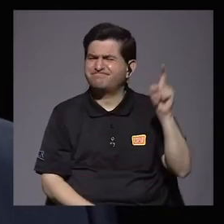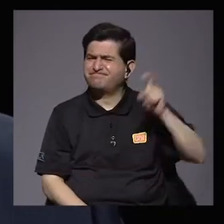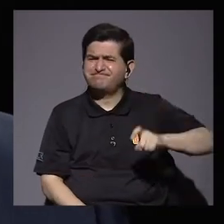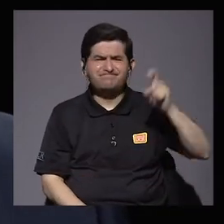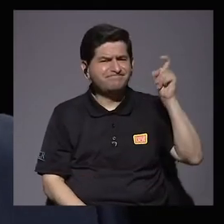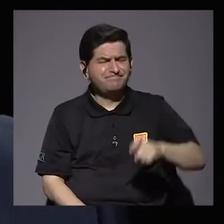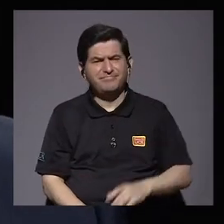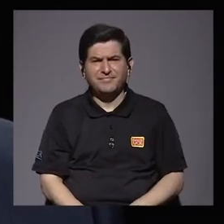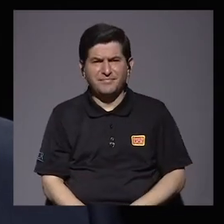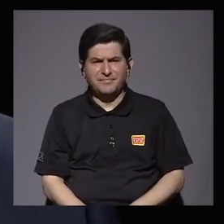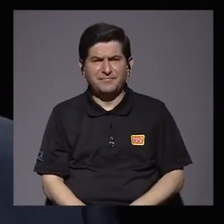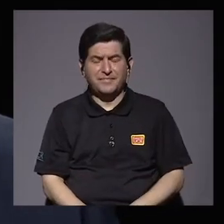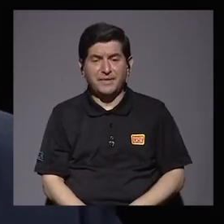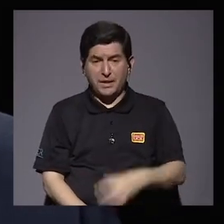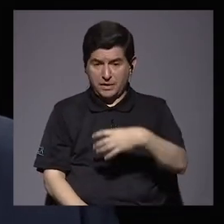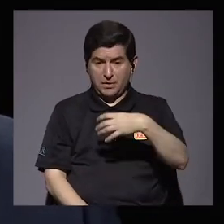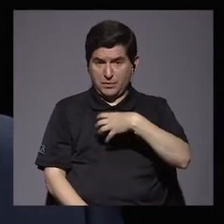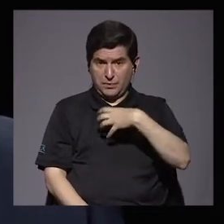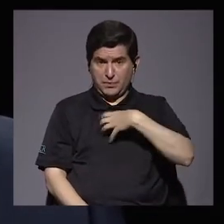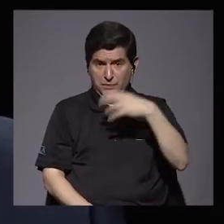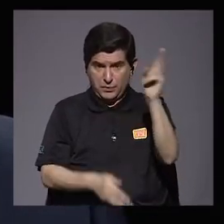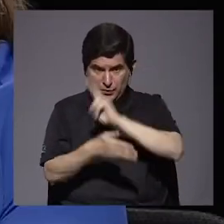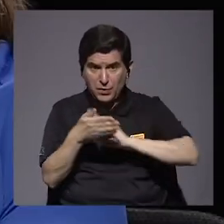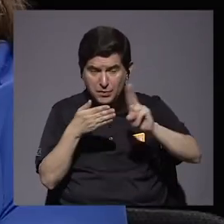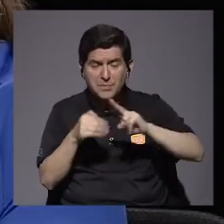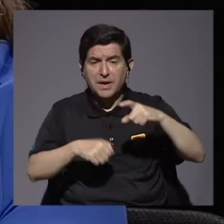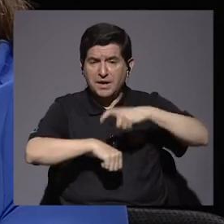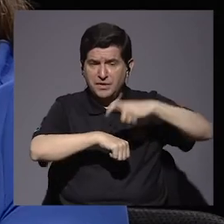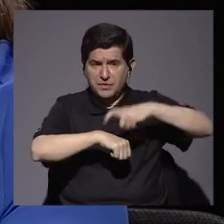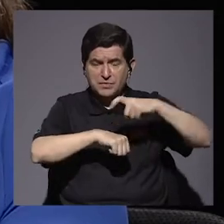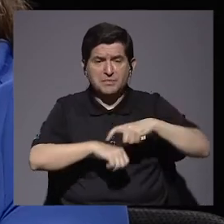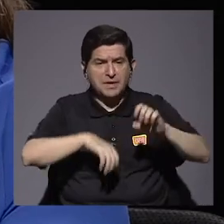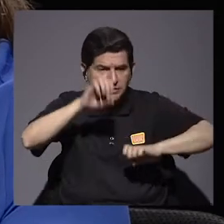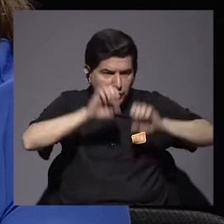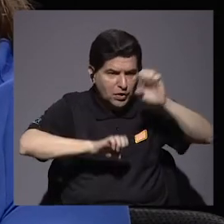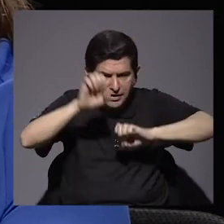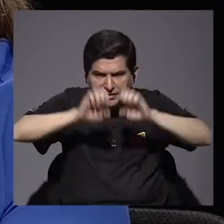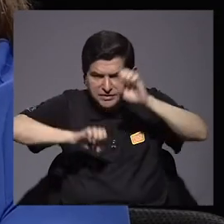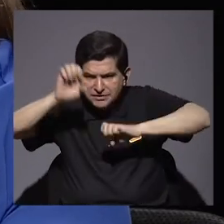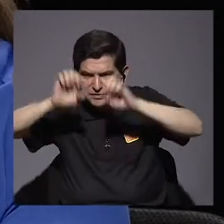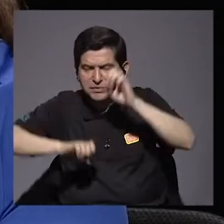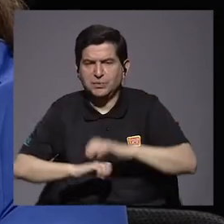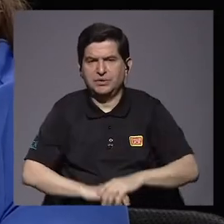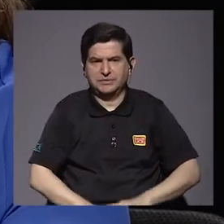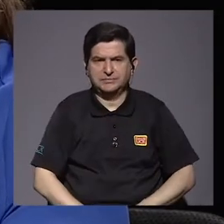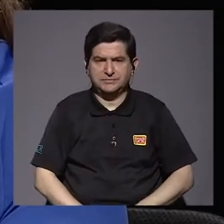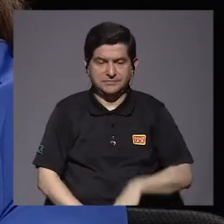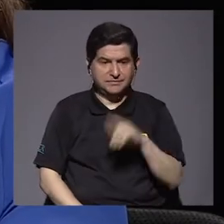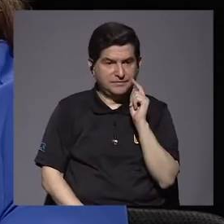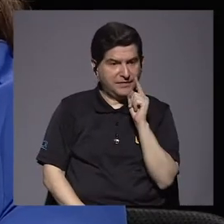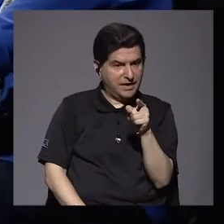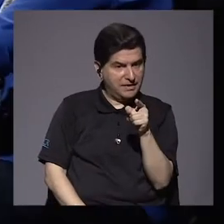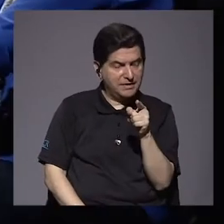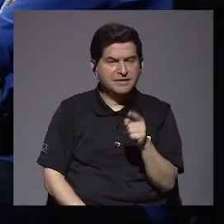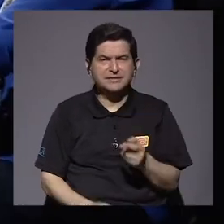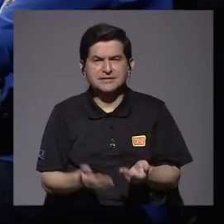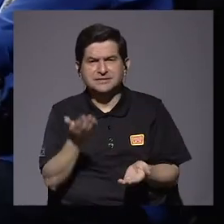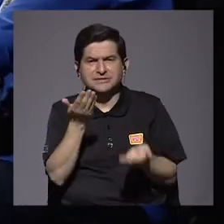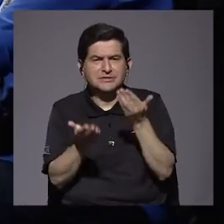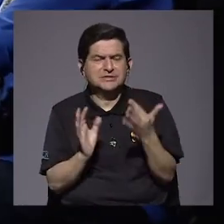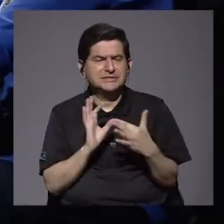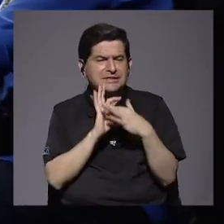gran necesidad de parte de la propia universidad en momentos determinados de evaluar. Sí. Y eso está en